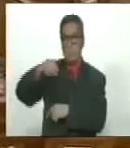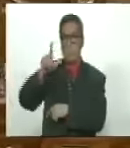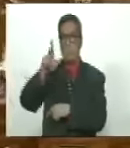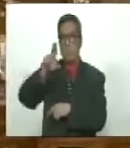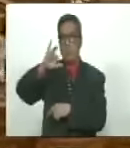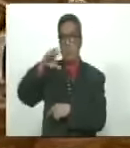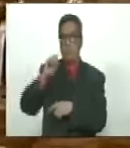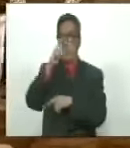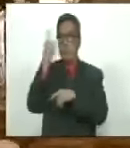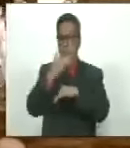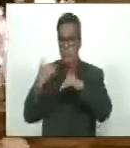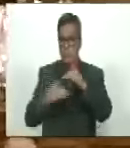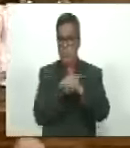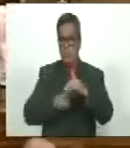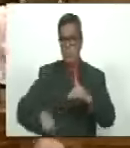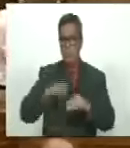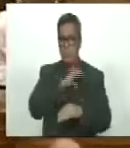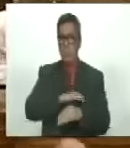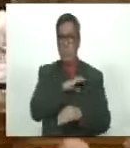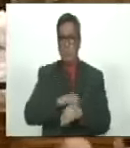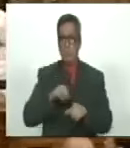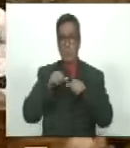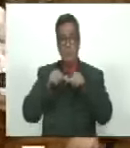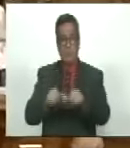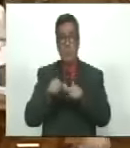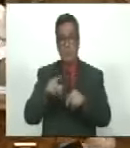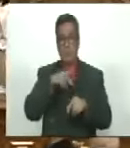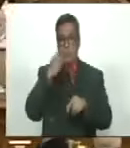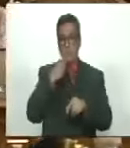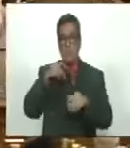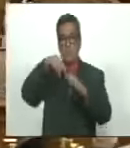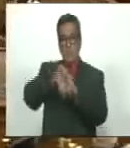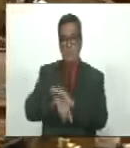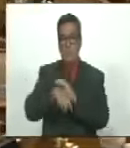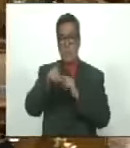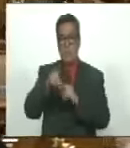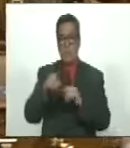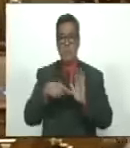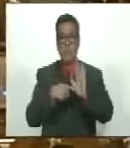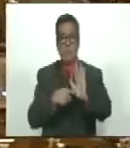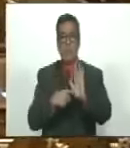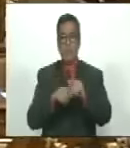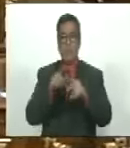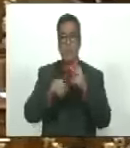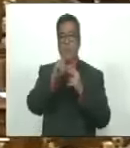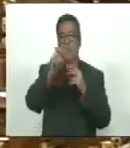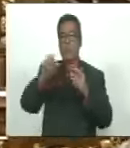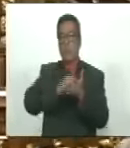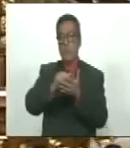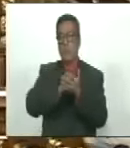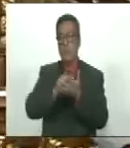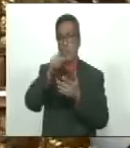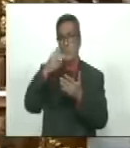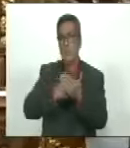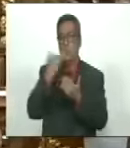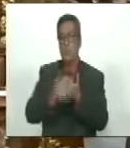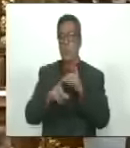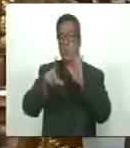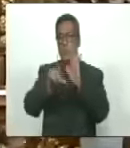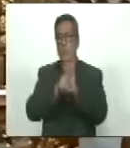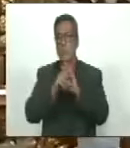García Serpa, primer vicepresidente de la Comisión Permanente de Política Interior, presentó los 22 artículos de este proyecto de